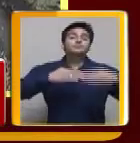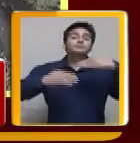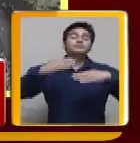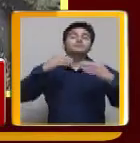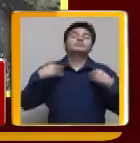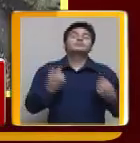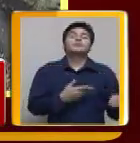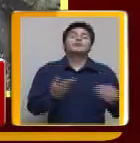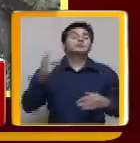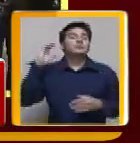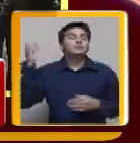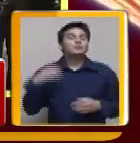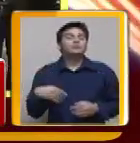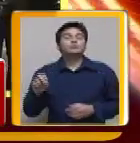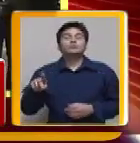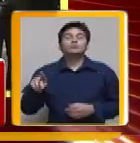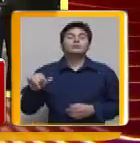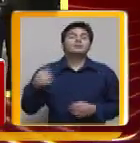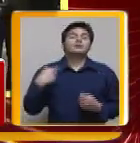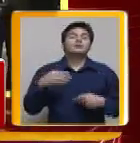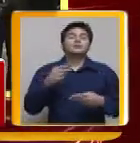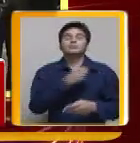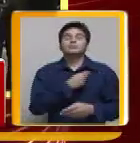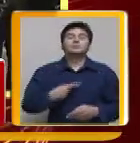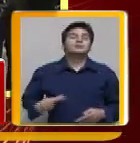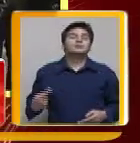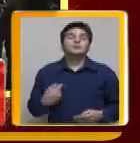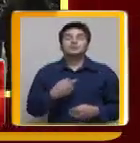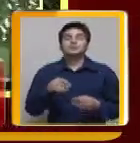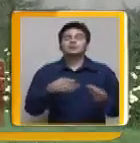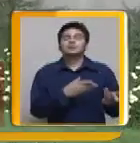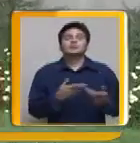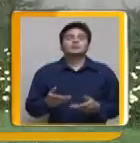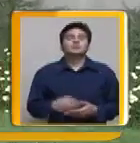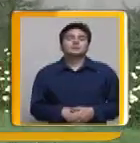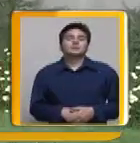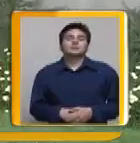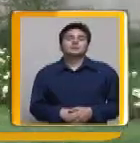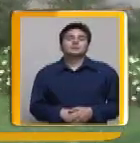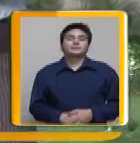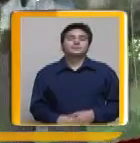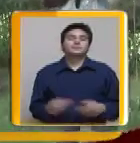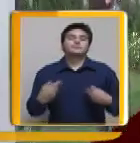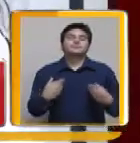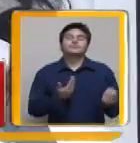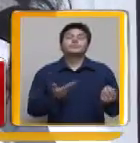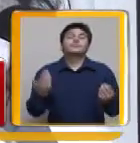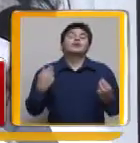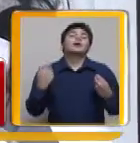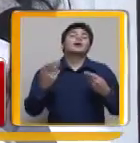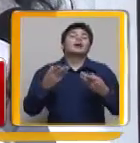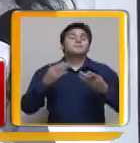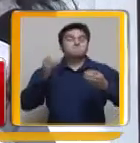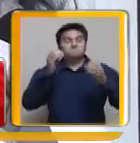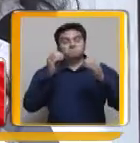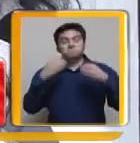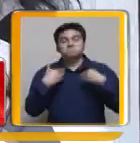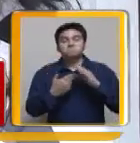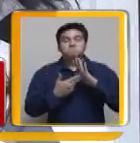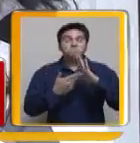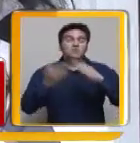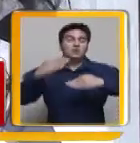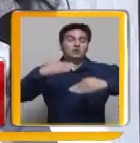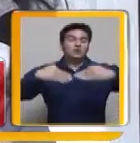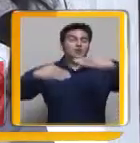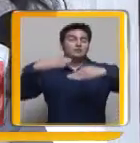nuevas técnicas y tendencias. Escuchemos a Zulema Montaño, ella es presidenta del Colegio de Arquitectos de La Paz. Vamos a contar con conferencias